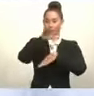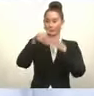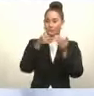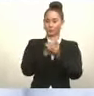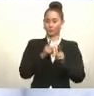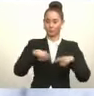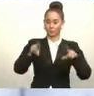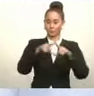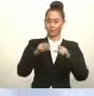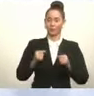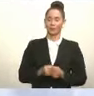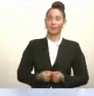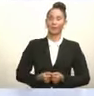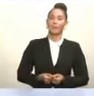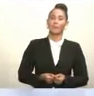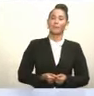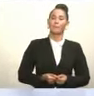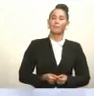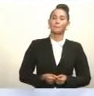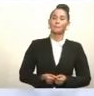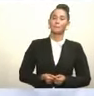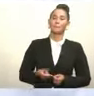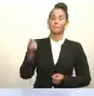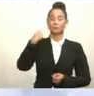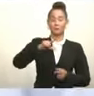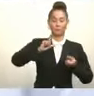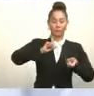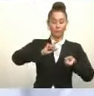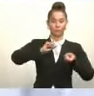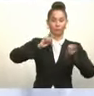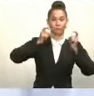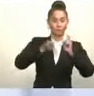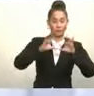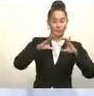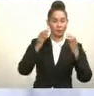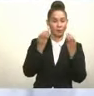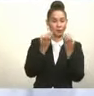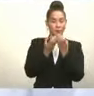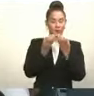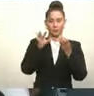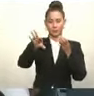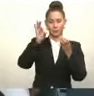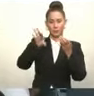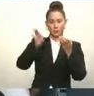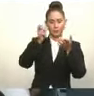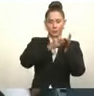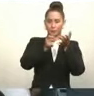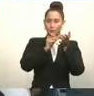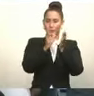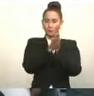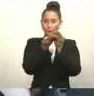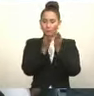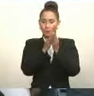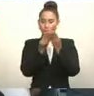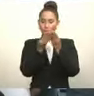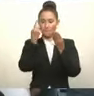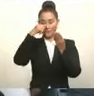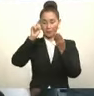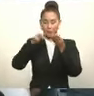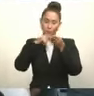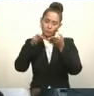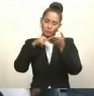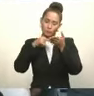presidente. Fueron convertidas en clases para guiones los contenidos curriculares priorizados, como se planificó, de acuerdo a